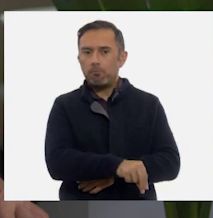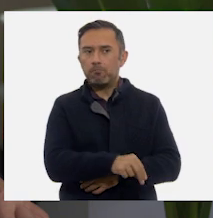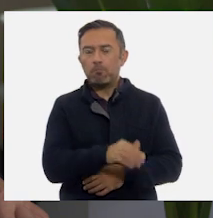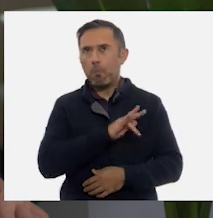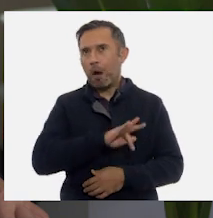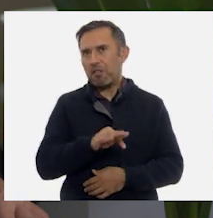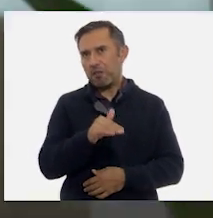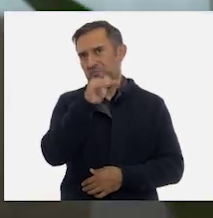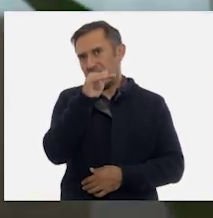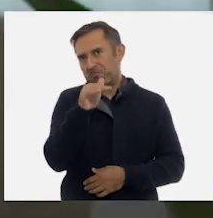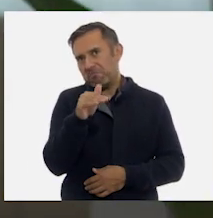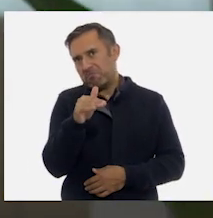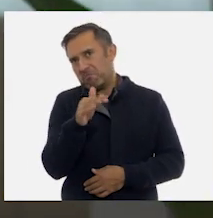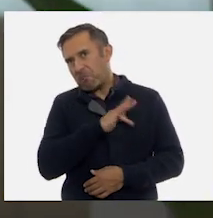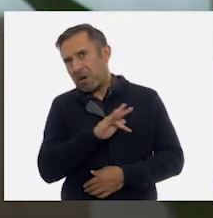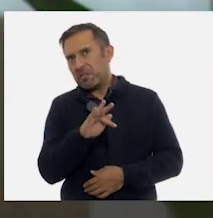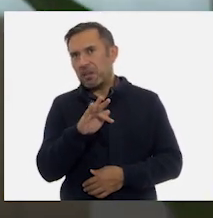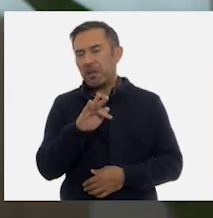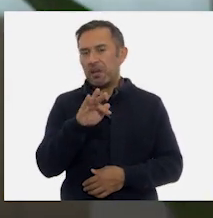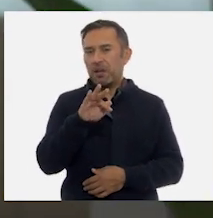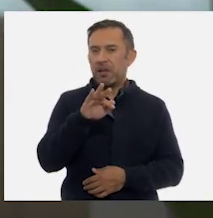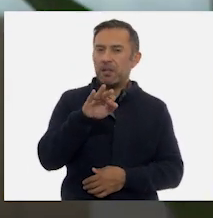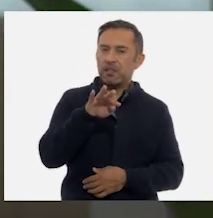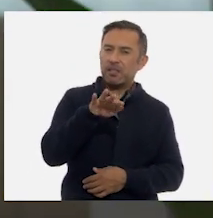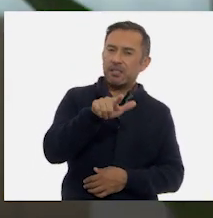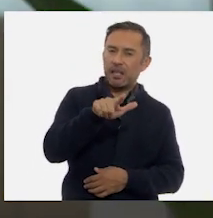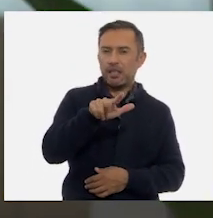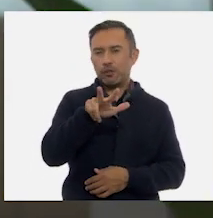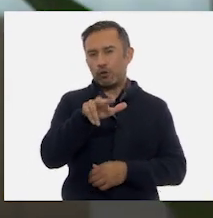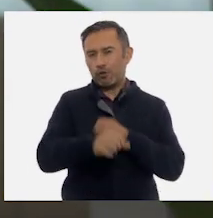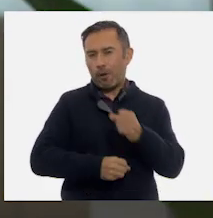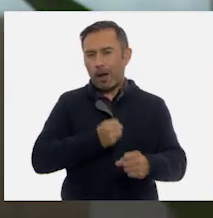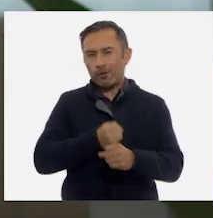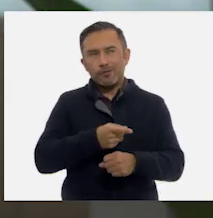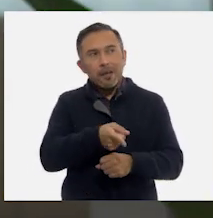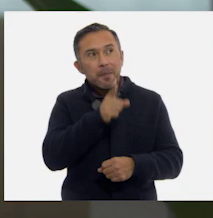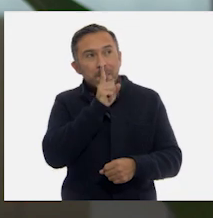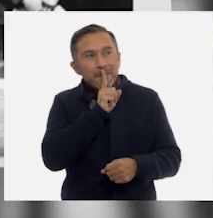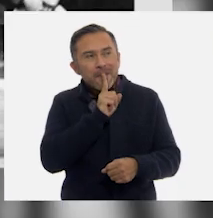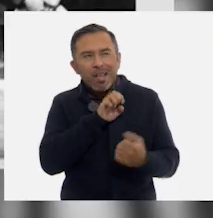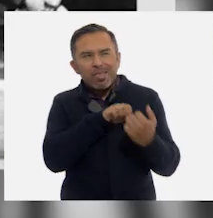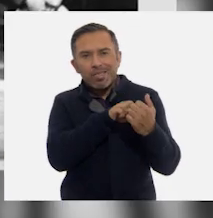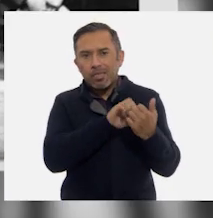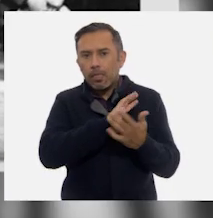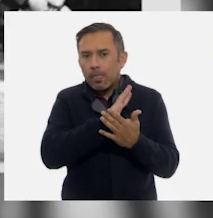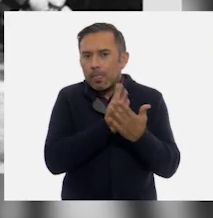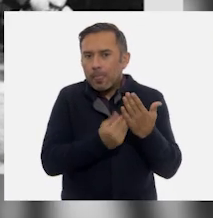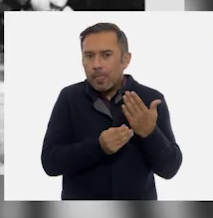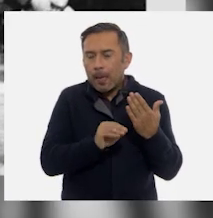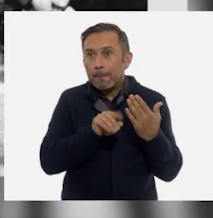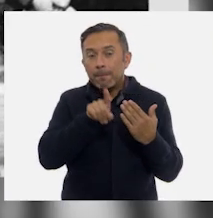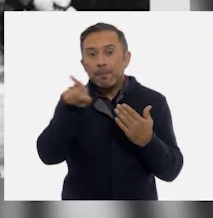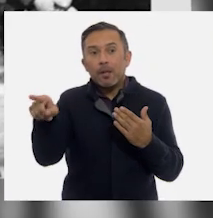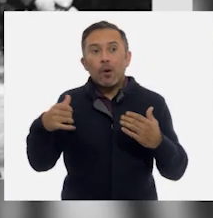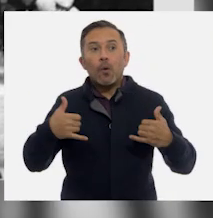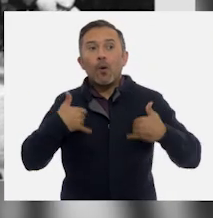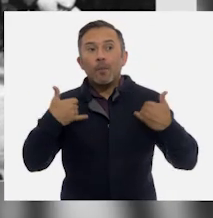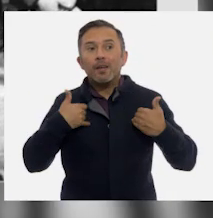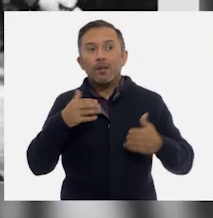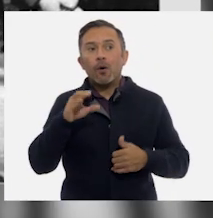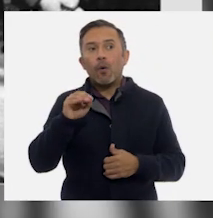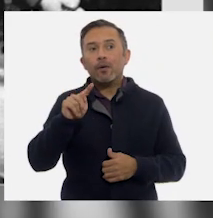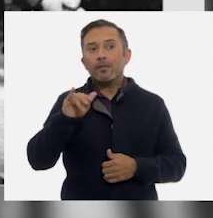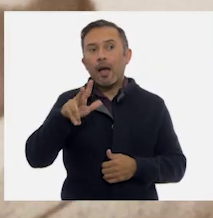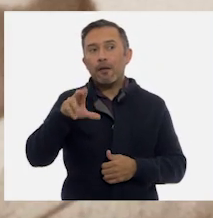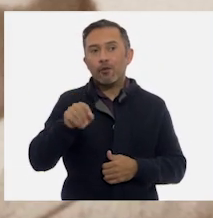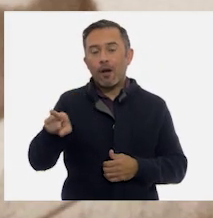17, 18 años, pero Elena Garro, echando mentiras, se fue a la fiesta y ahí conoció a un joven Octavio que estudiaba